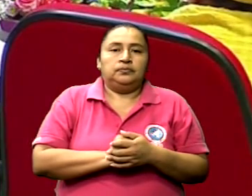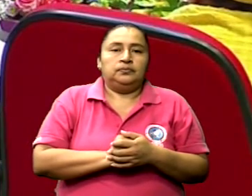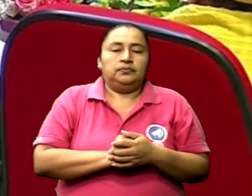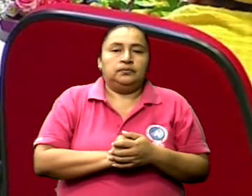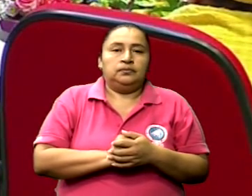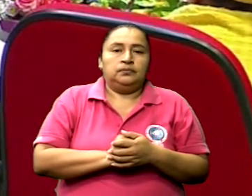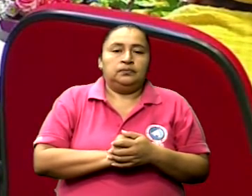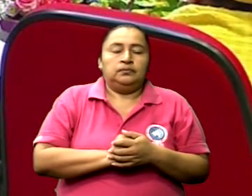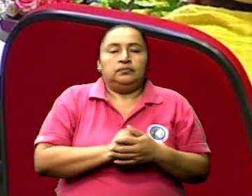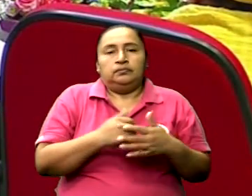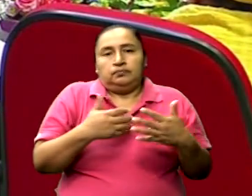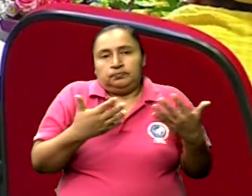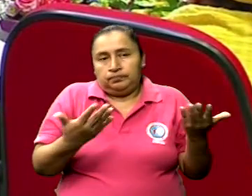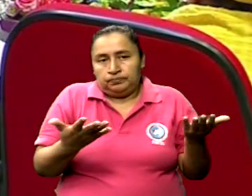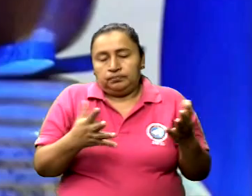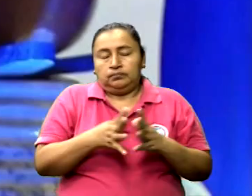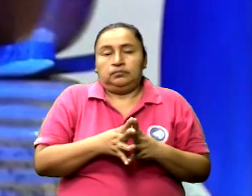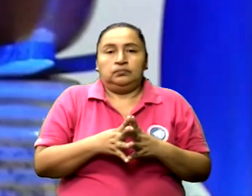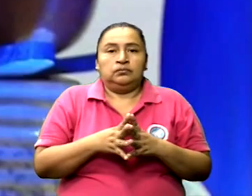Así es que